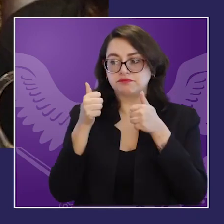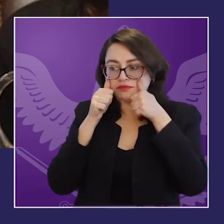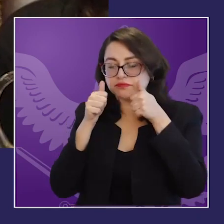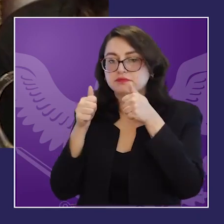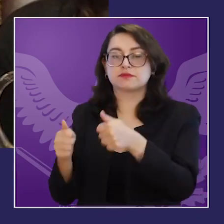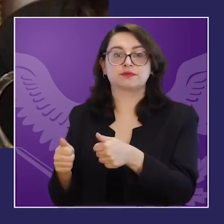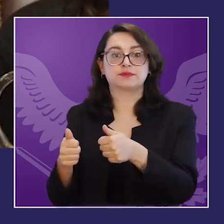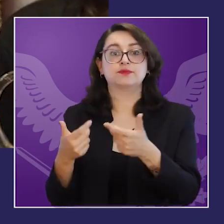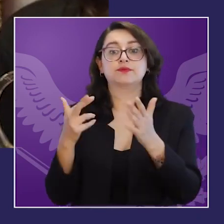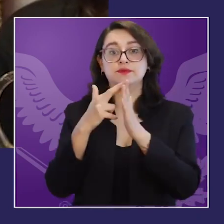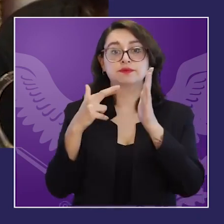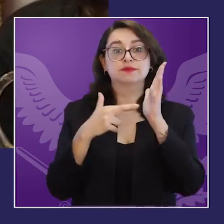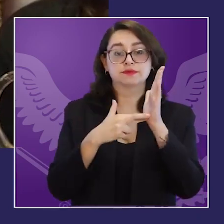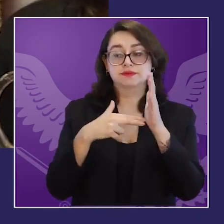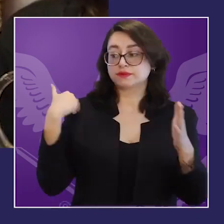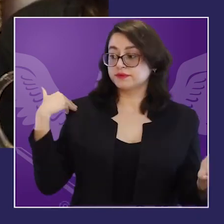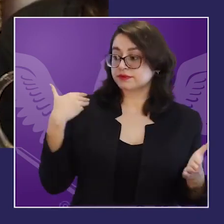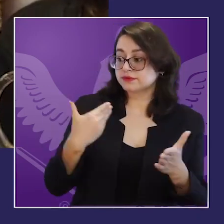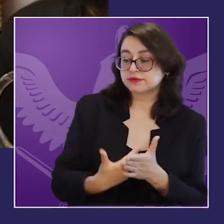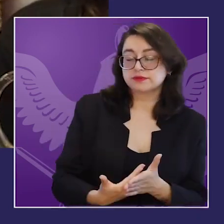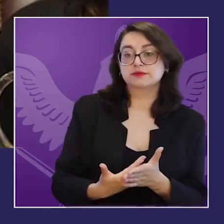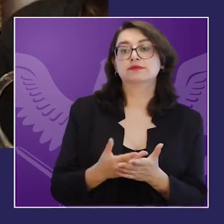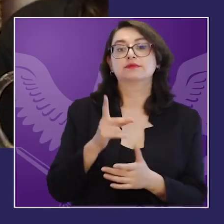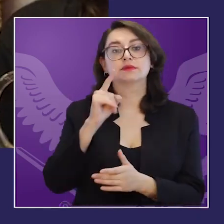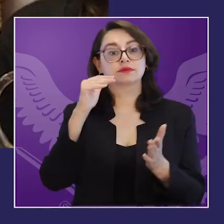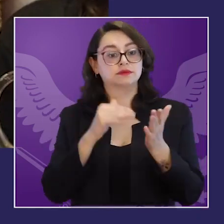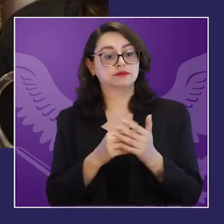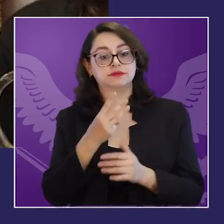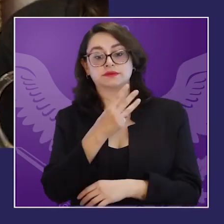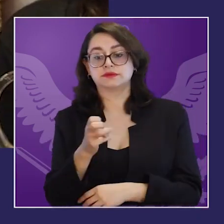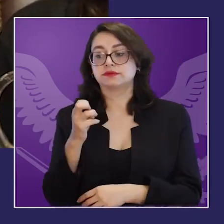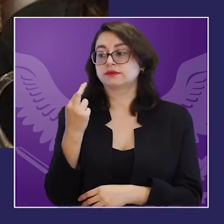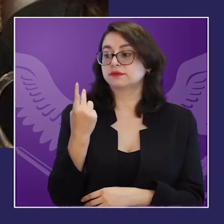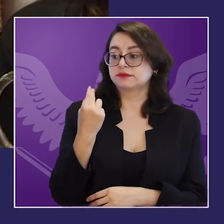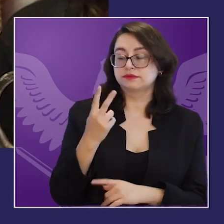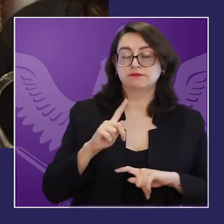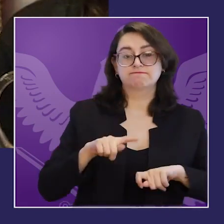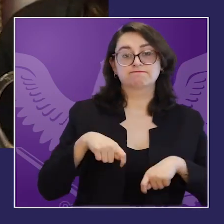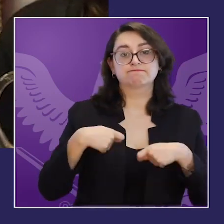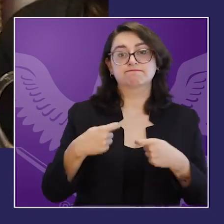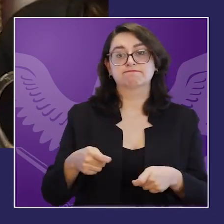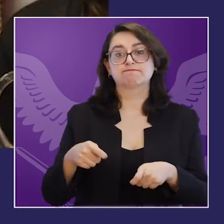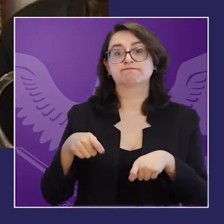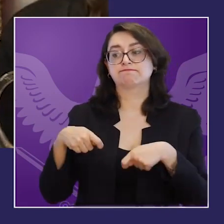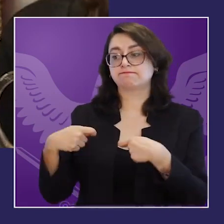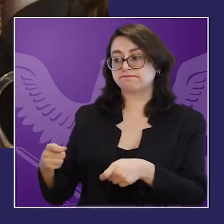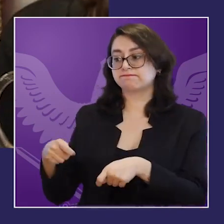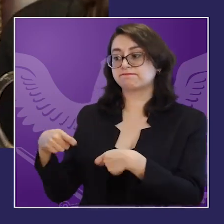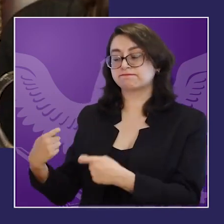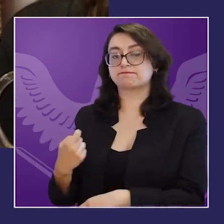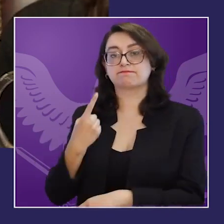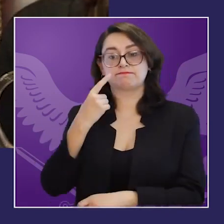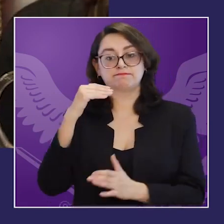su reglamentación hasta la actualidad, 1.325 fueron asignadas en todo el país, de las cuales 1.102